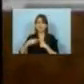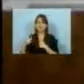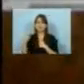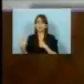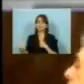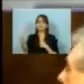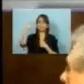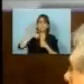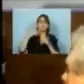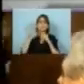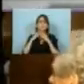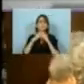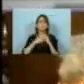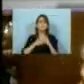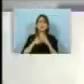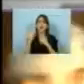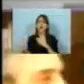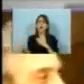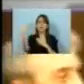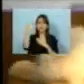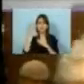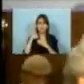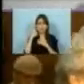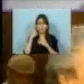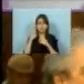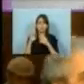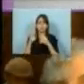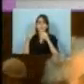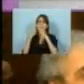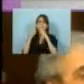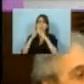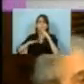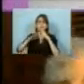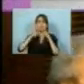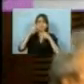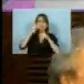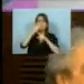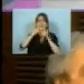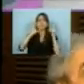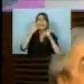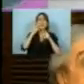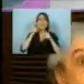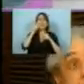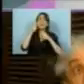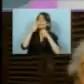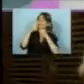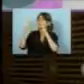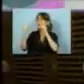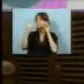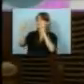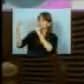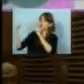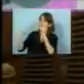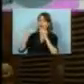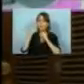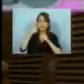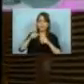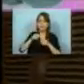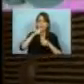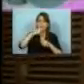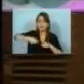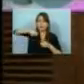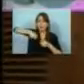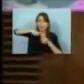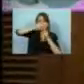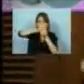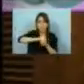en persona y en mi casa. Bueno, allí ingresaron en horas del mediodía, empezaron a hablar y lo que sacaron del portafolio no es dinero,